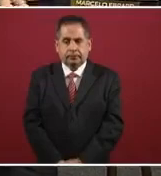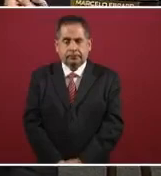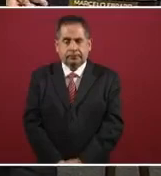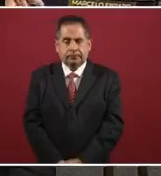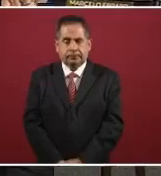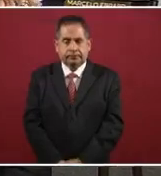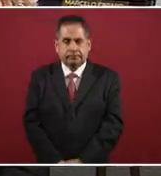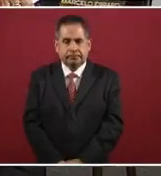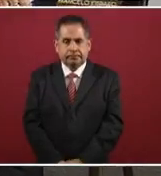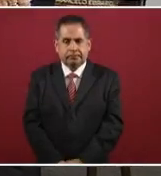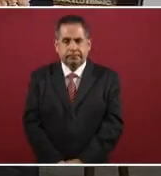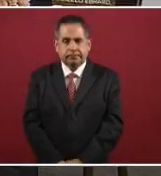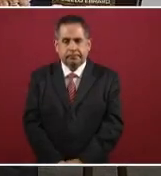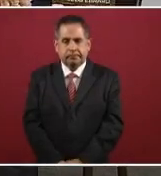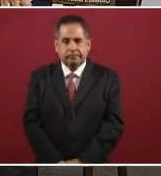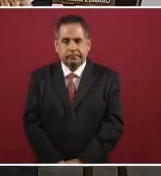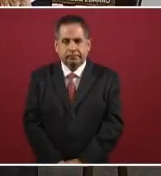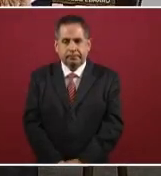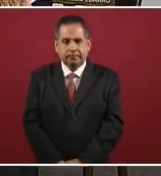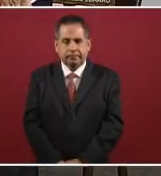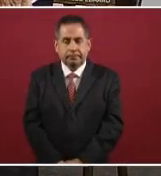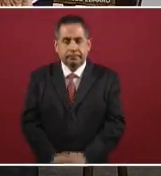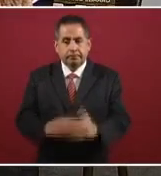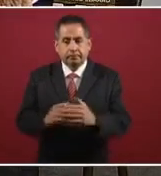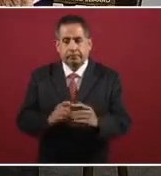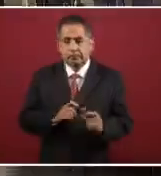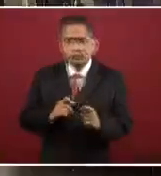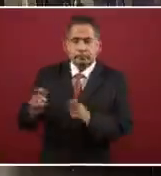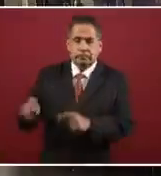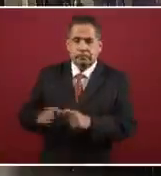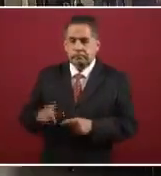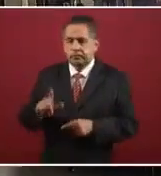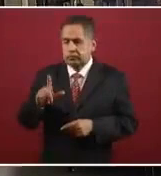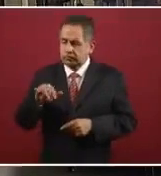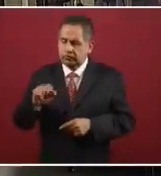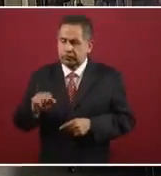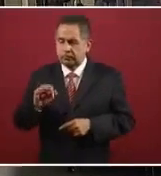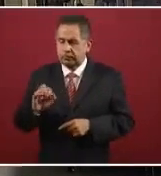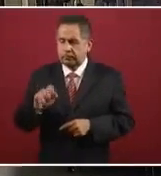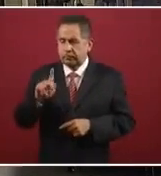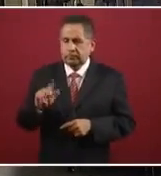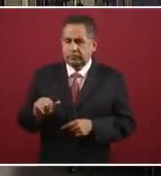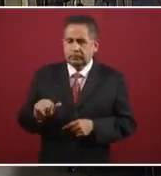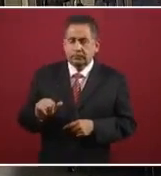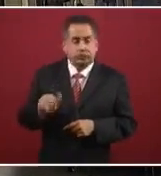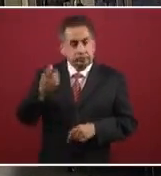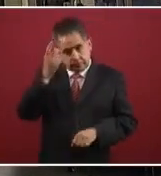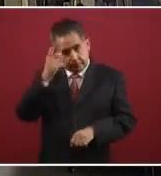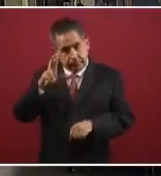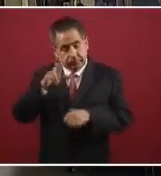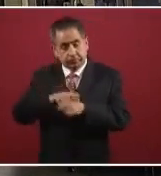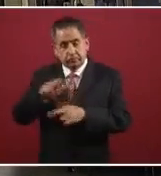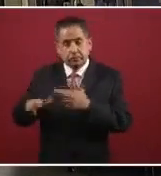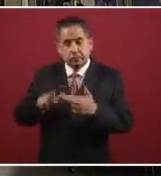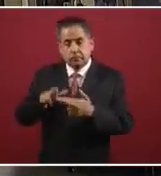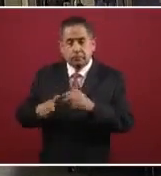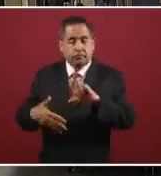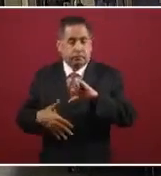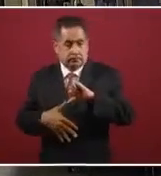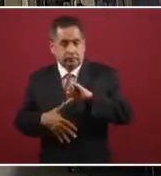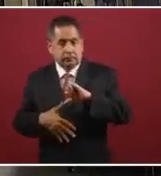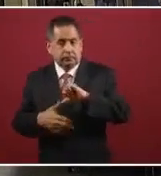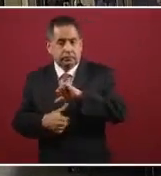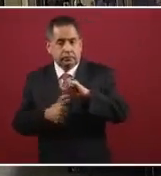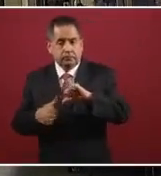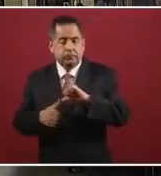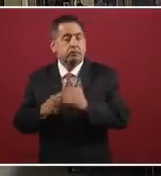Tiene la palabra el señor Luis Felipe López Calva. director regional para América Latina y el Caribe